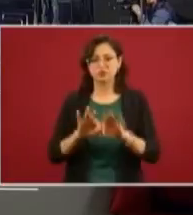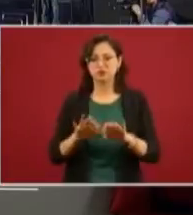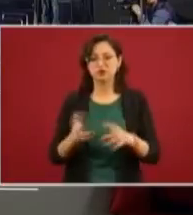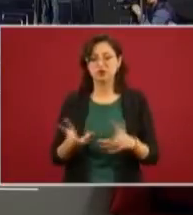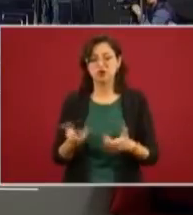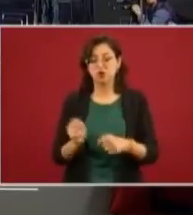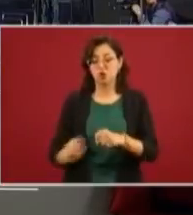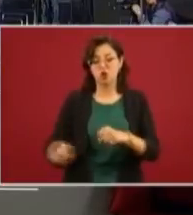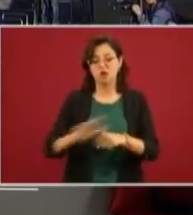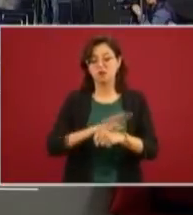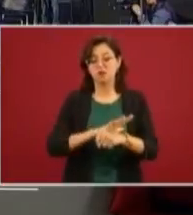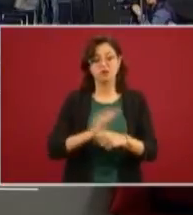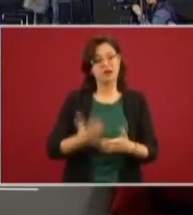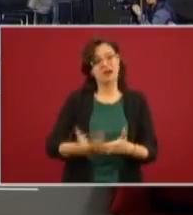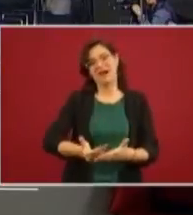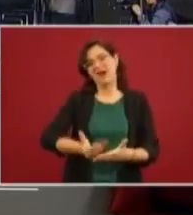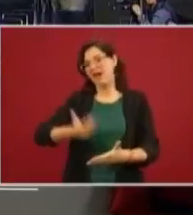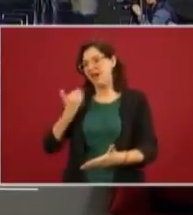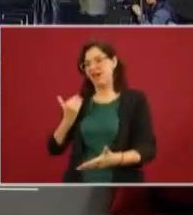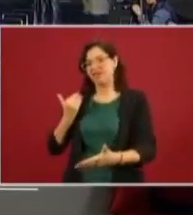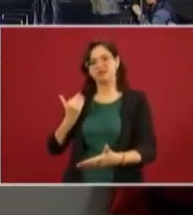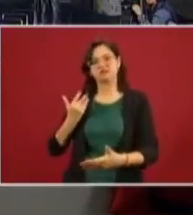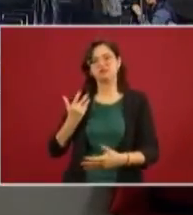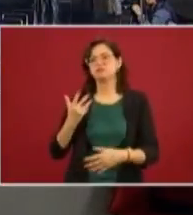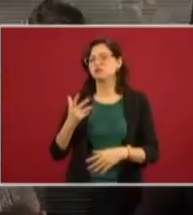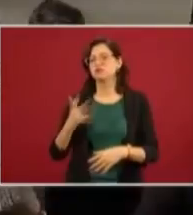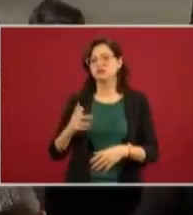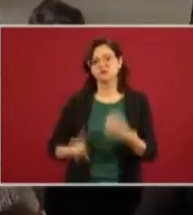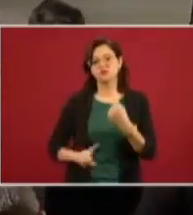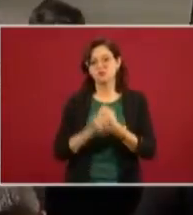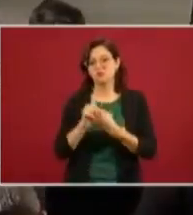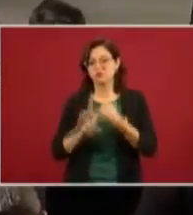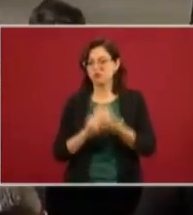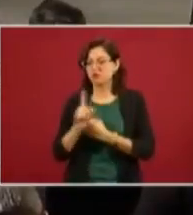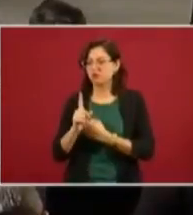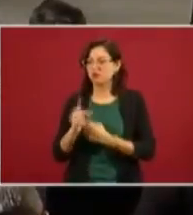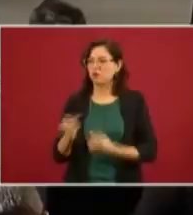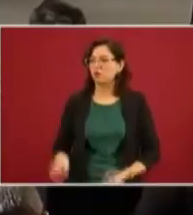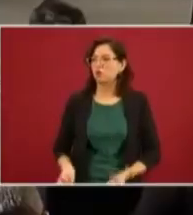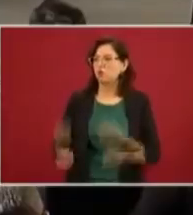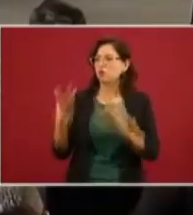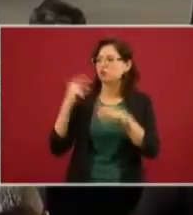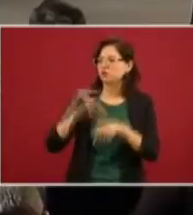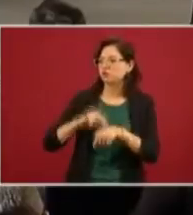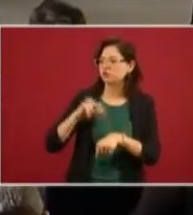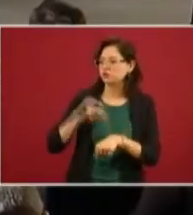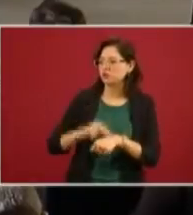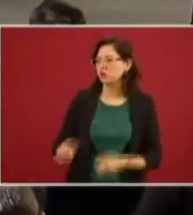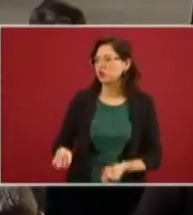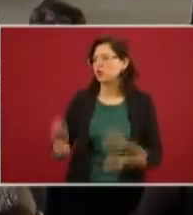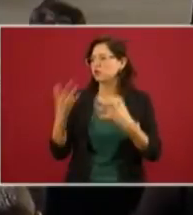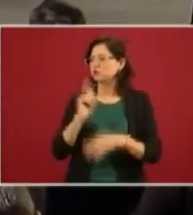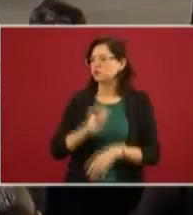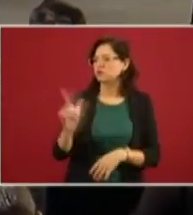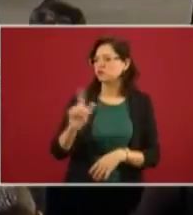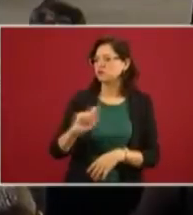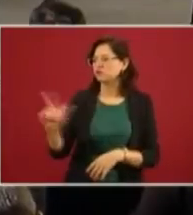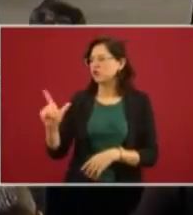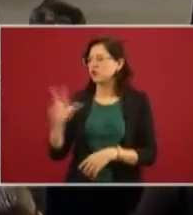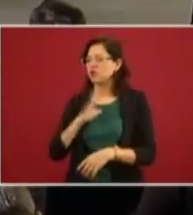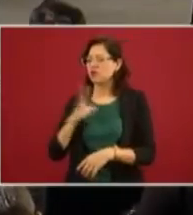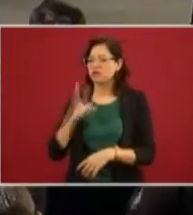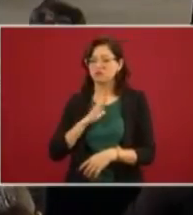coronavirus ha sido la formación con cuantos contamos con cuantos profesionales de la salud